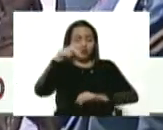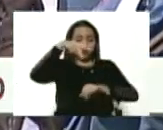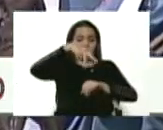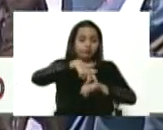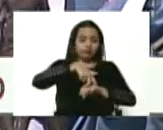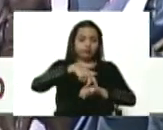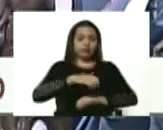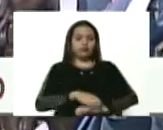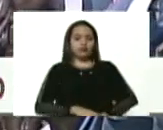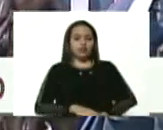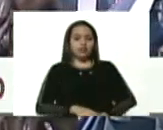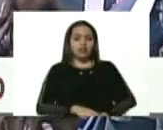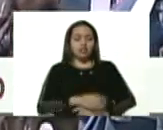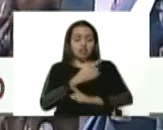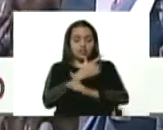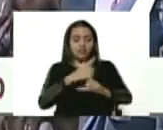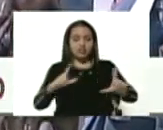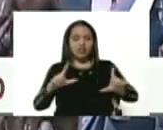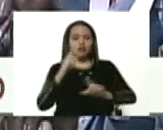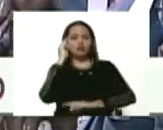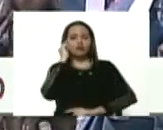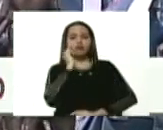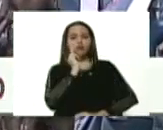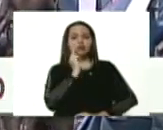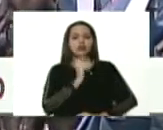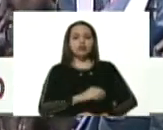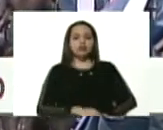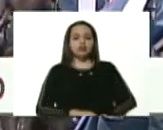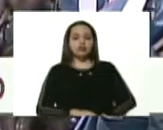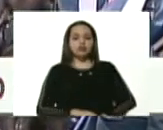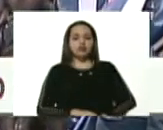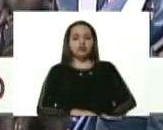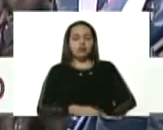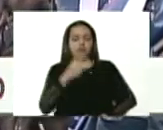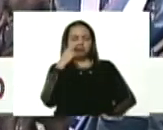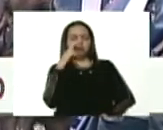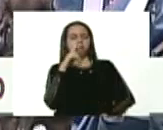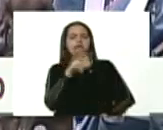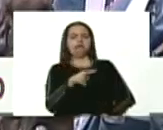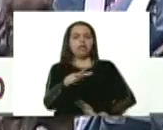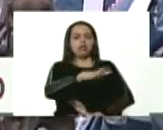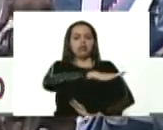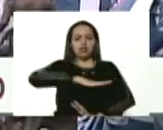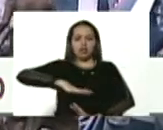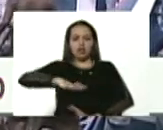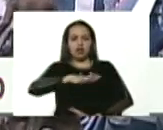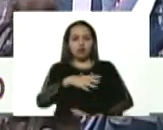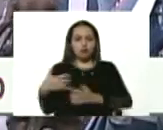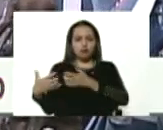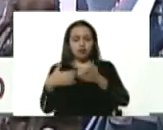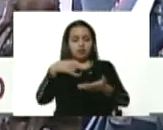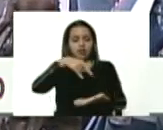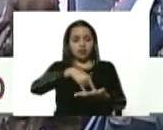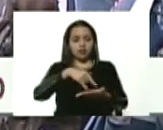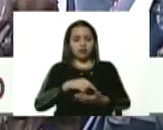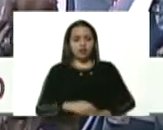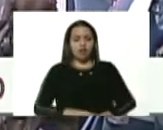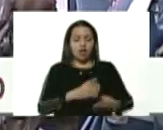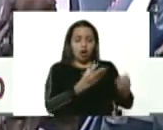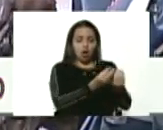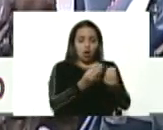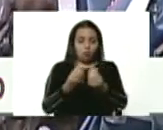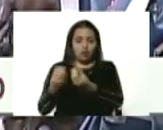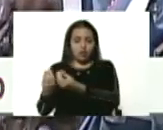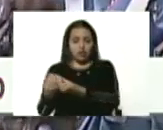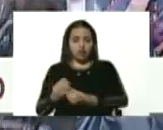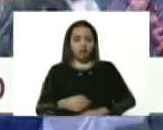en jefe, el libertador Simón Bolívar, oteando el campo de batalla, acompañado por los comandantes de sus 3 divisiones,